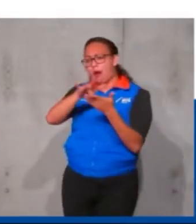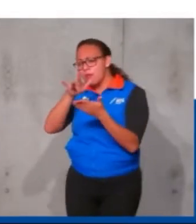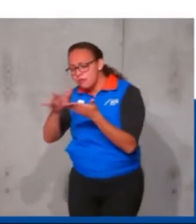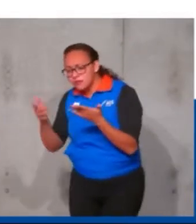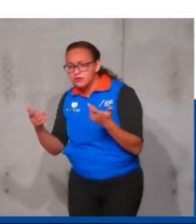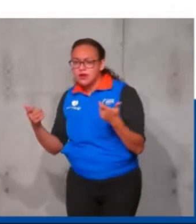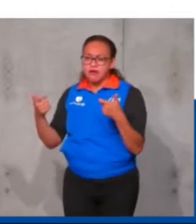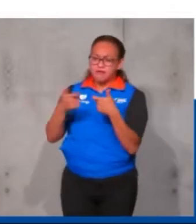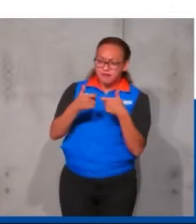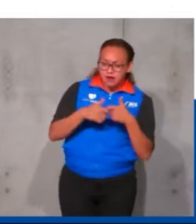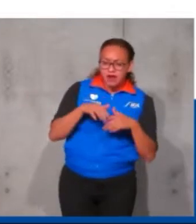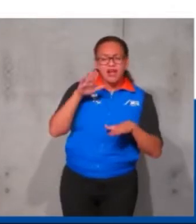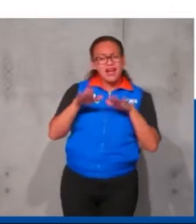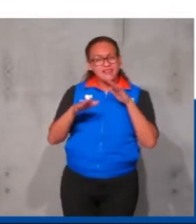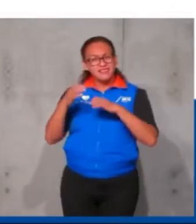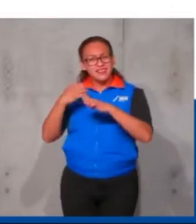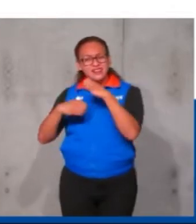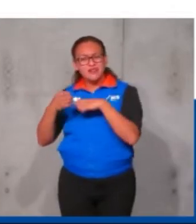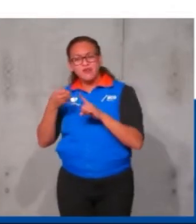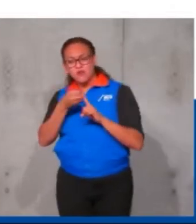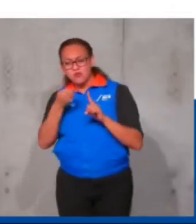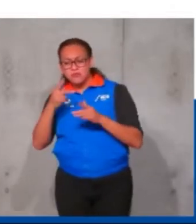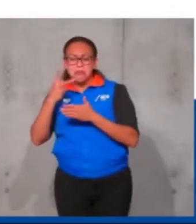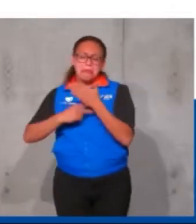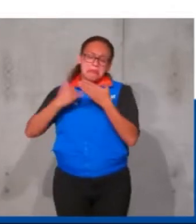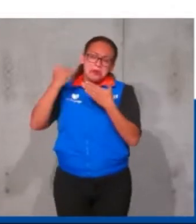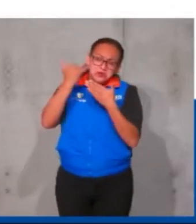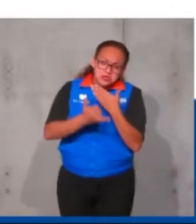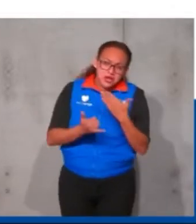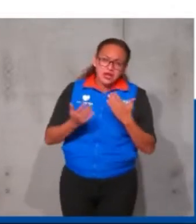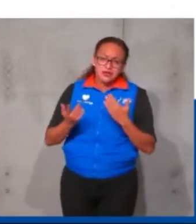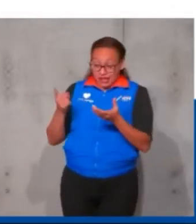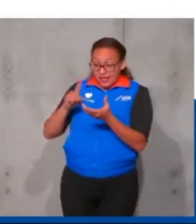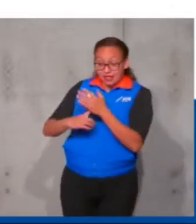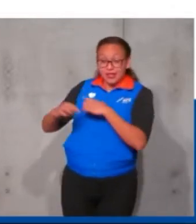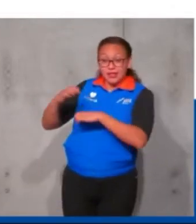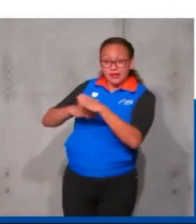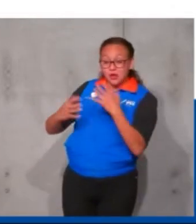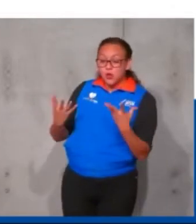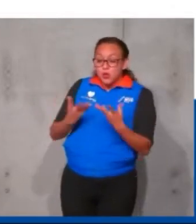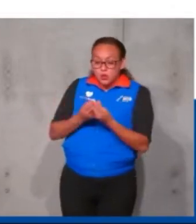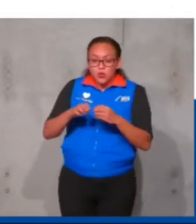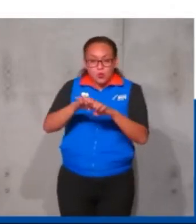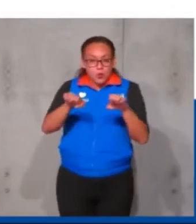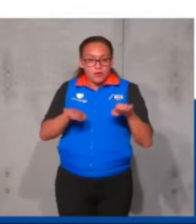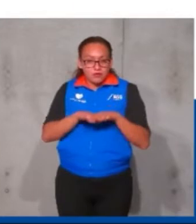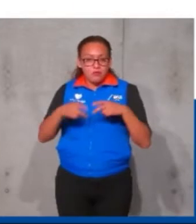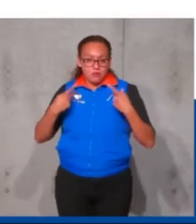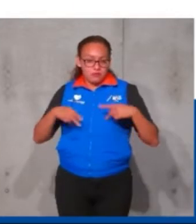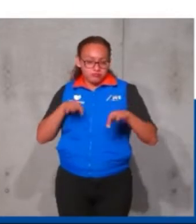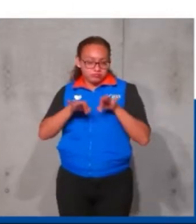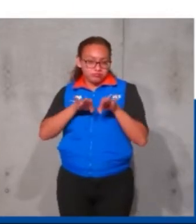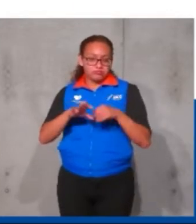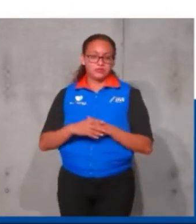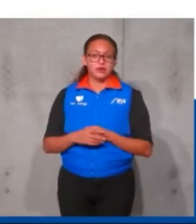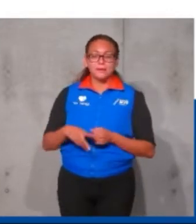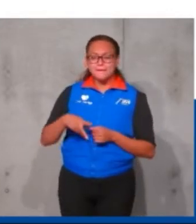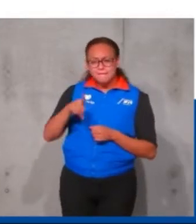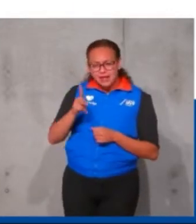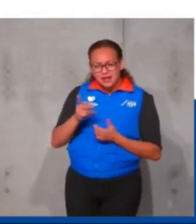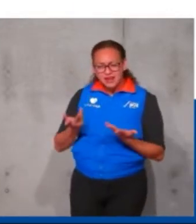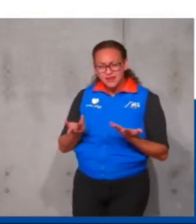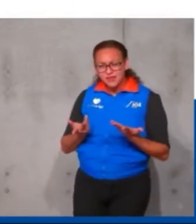diferentes organizaciones o podemos desarrollar proyectos internos con los colaboradores,